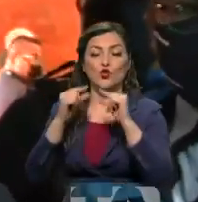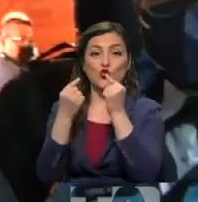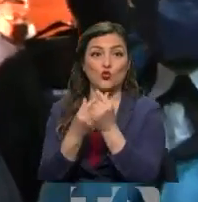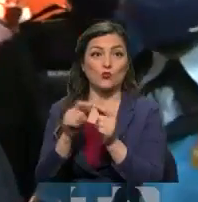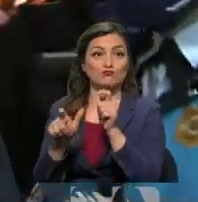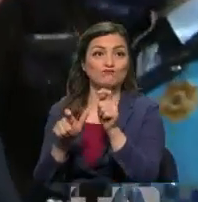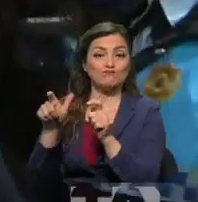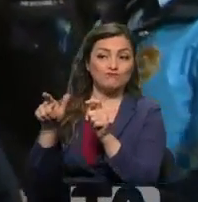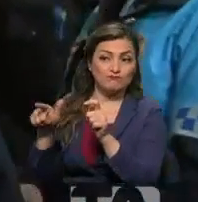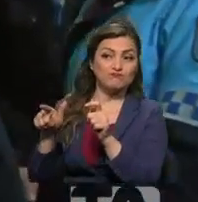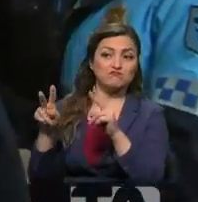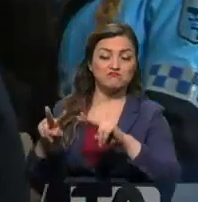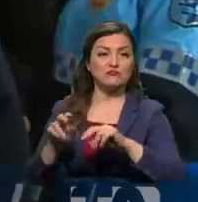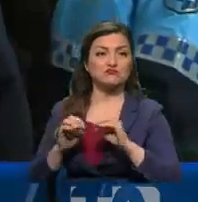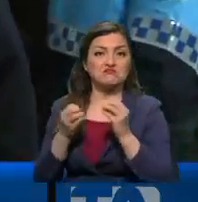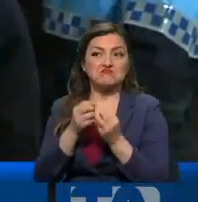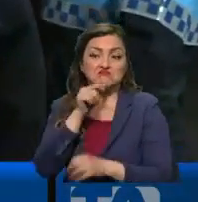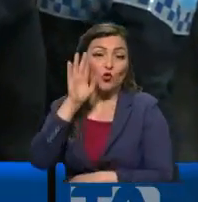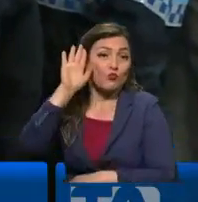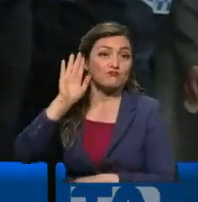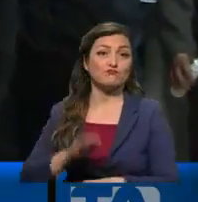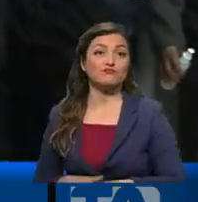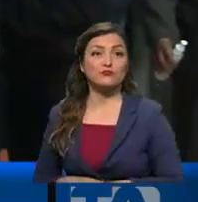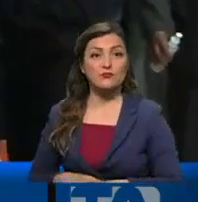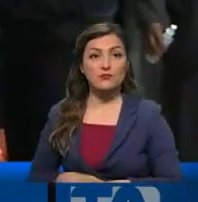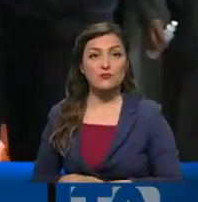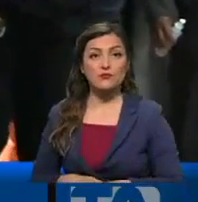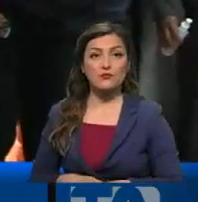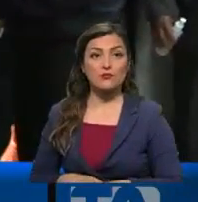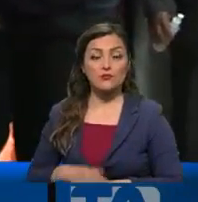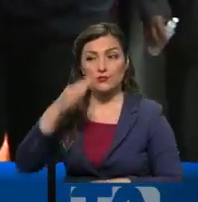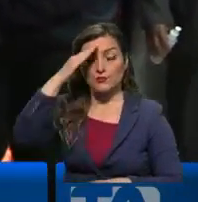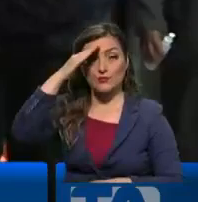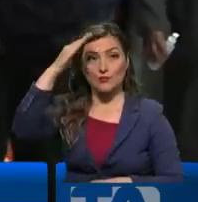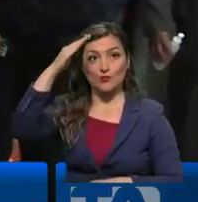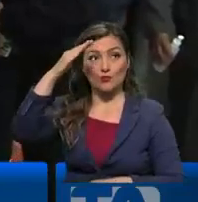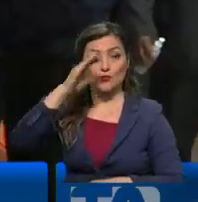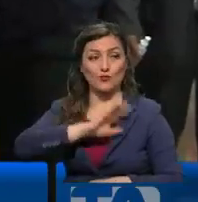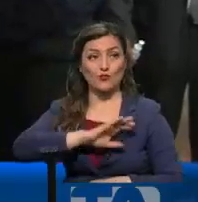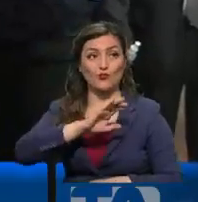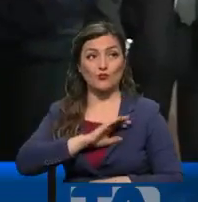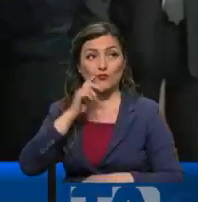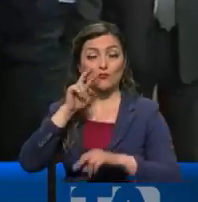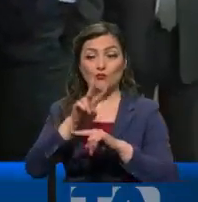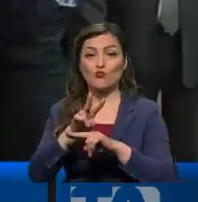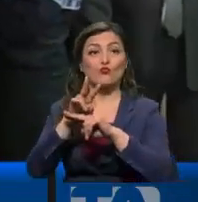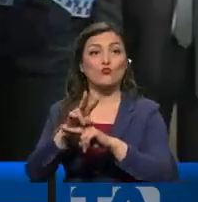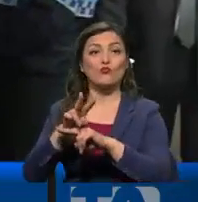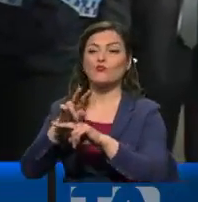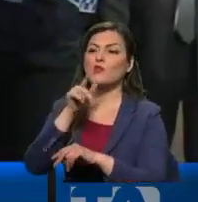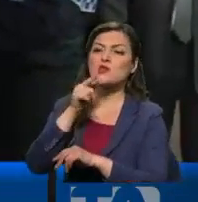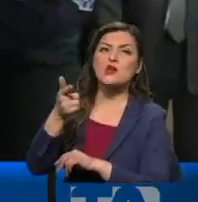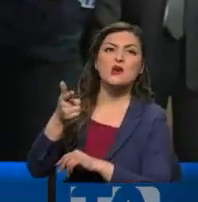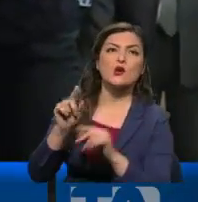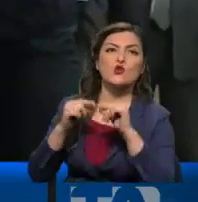se conoce muy bien a qué organizaciones pertenecen, sin embargo, miembros de la Policía Metropolitana están verificando también